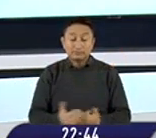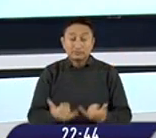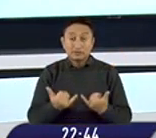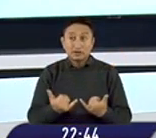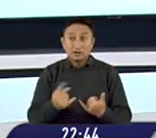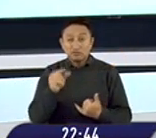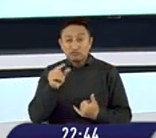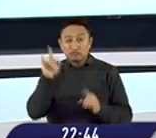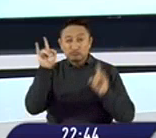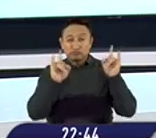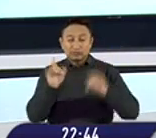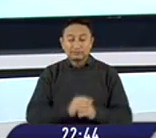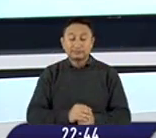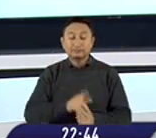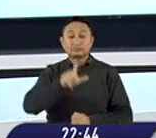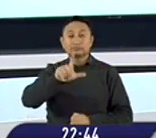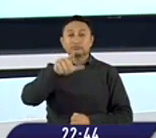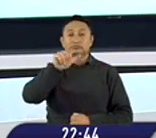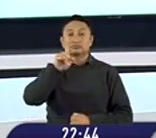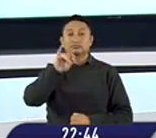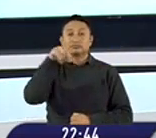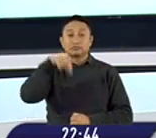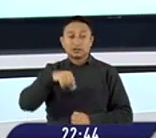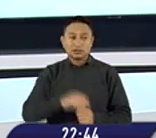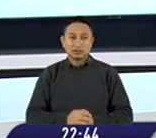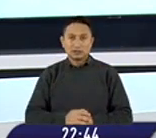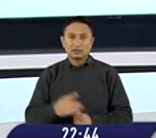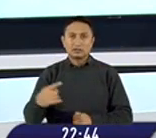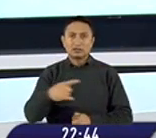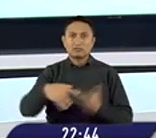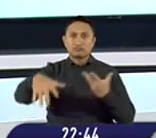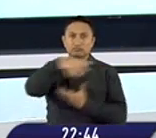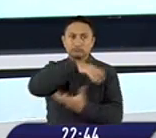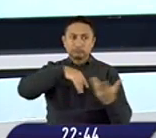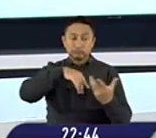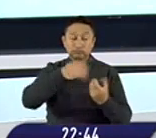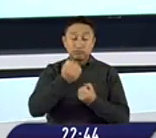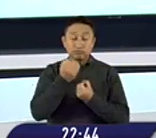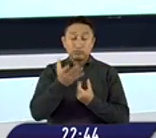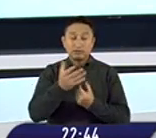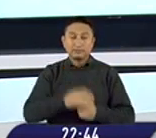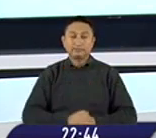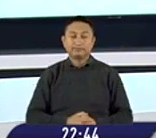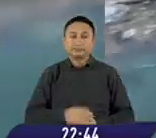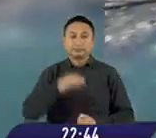móvil. Lady Paco, una mexicana afectada por el ciclón, contó su situación.